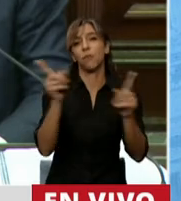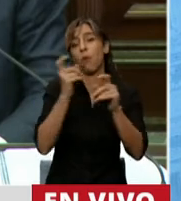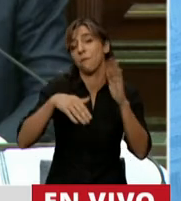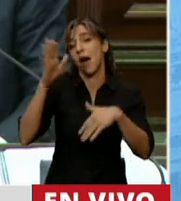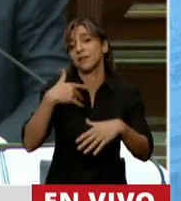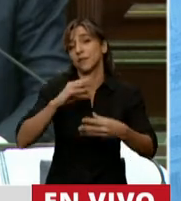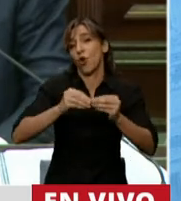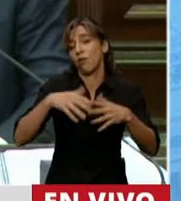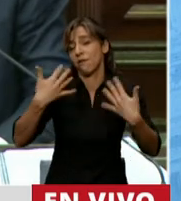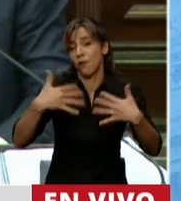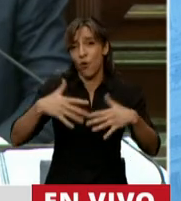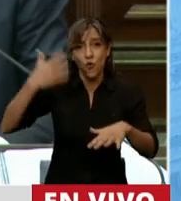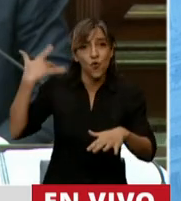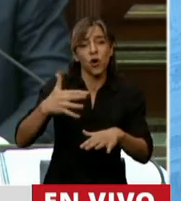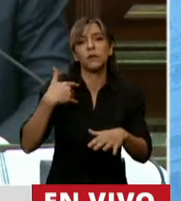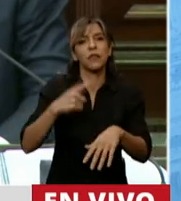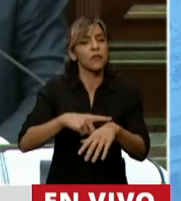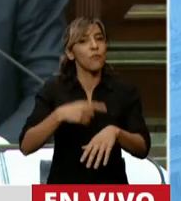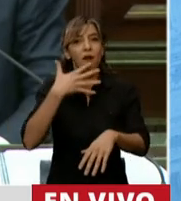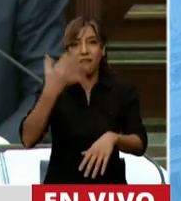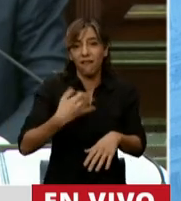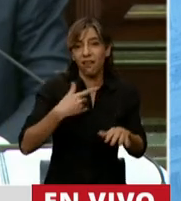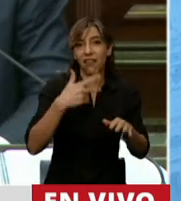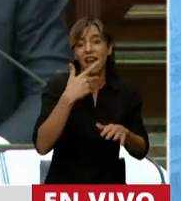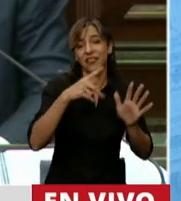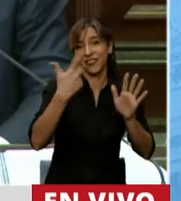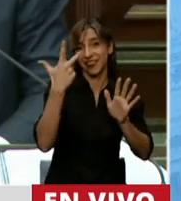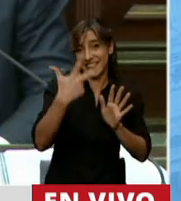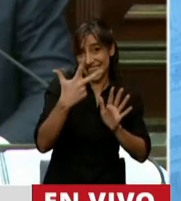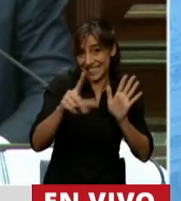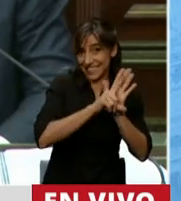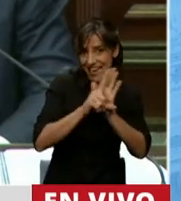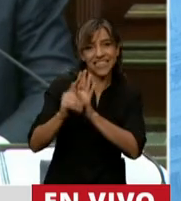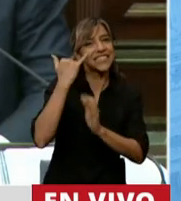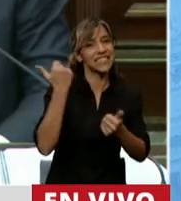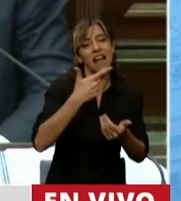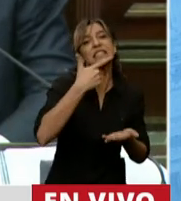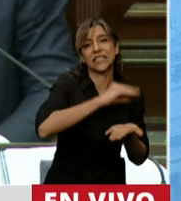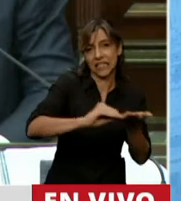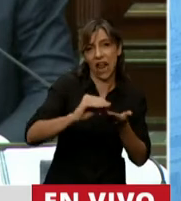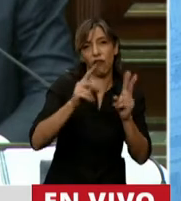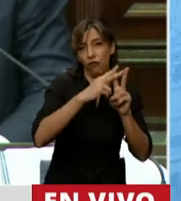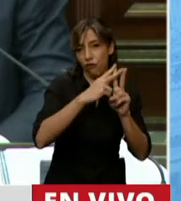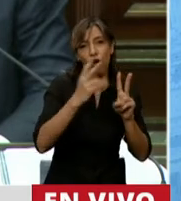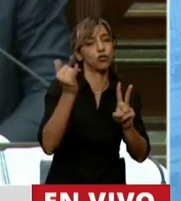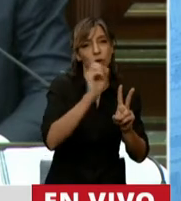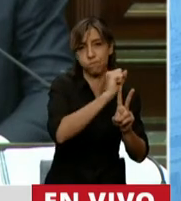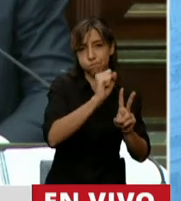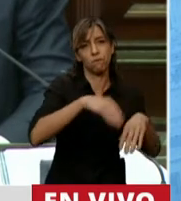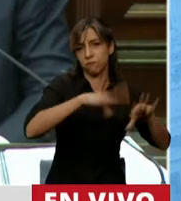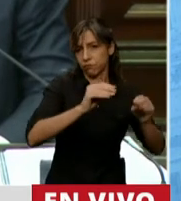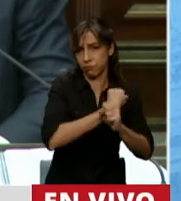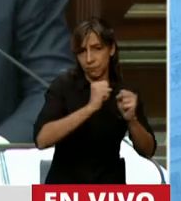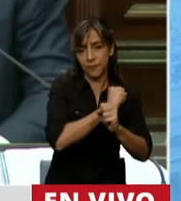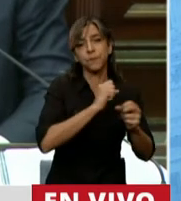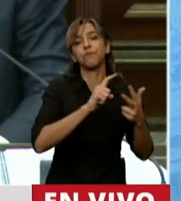estas 3 leyes que fueron ingresadas, 2 por la Cámara de Senadores, que ya tuvieron tratamiento por unanimidad, la